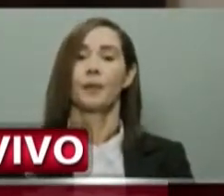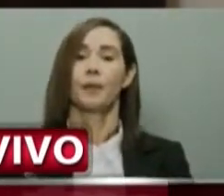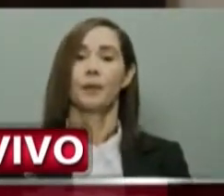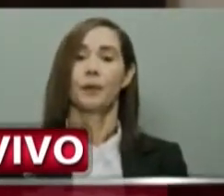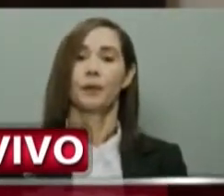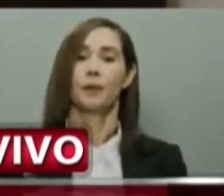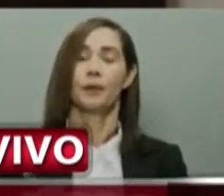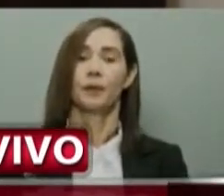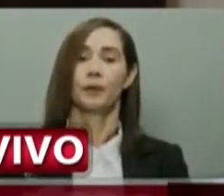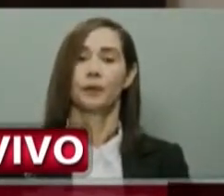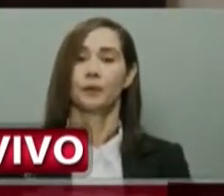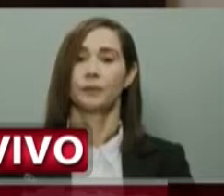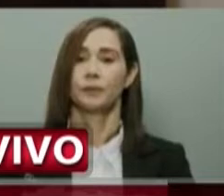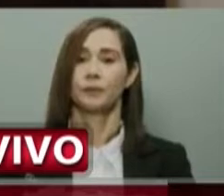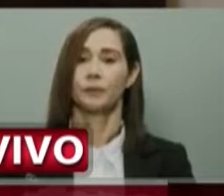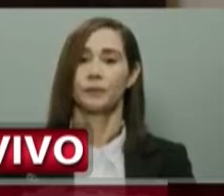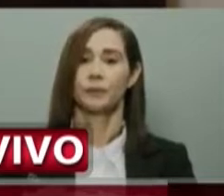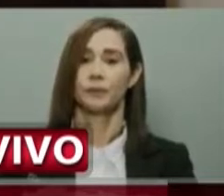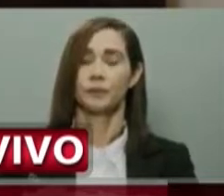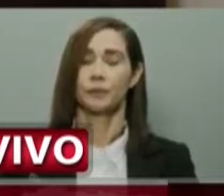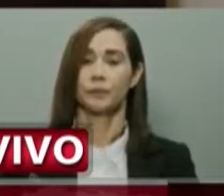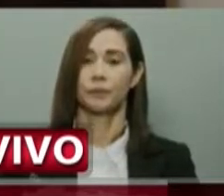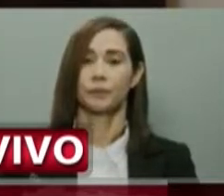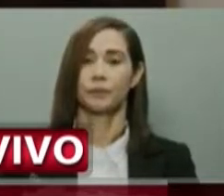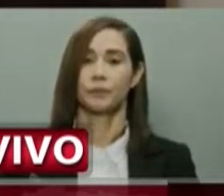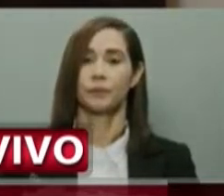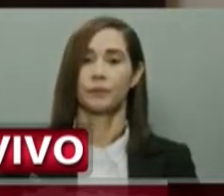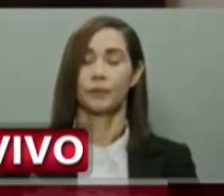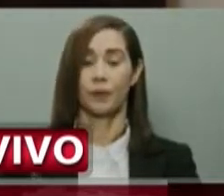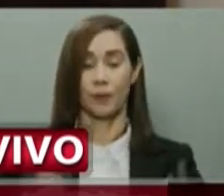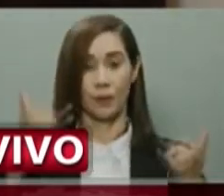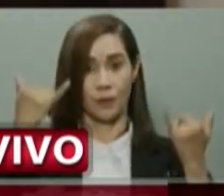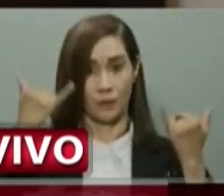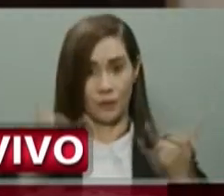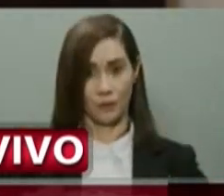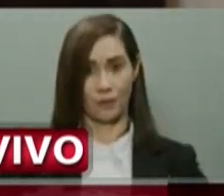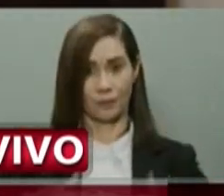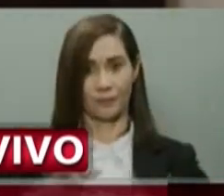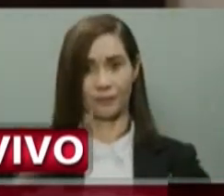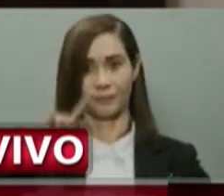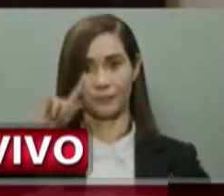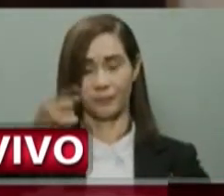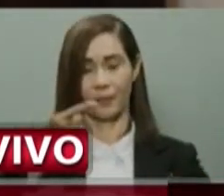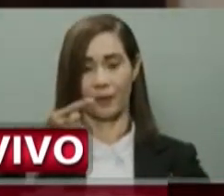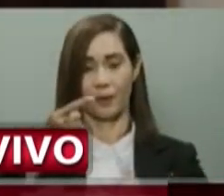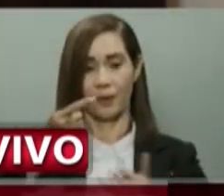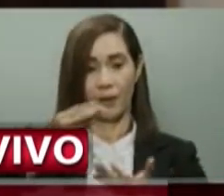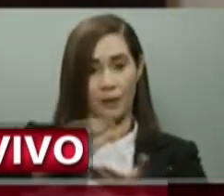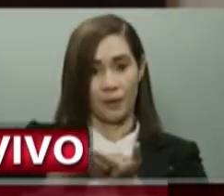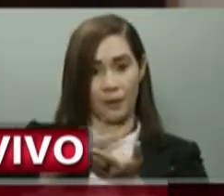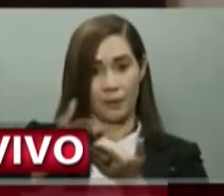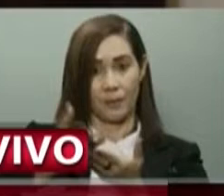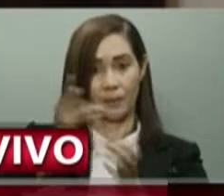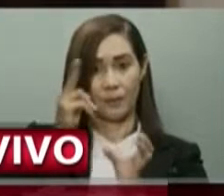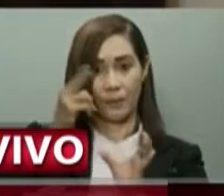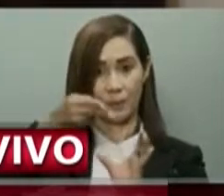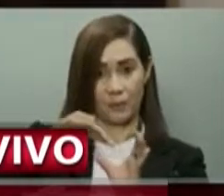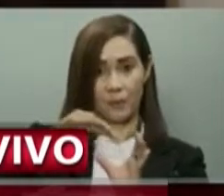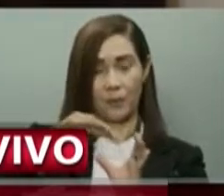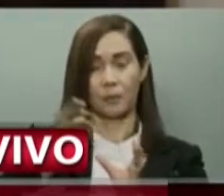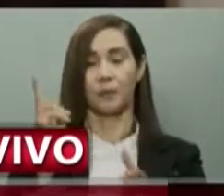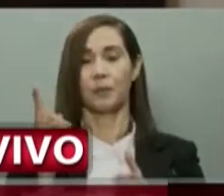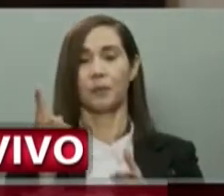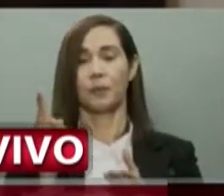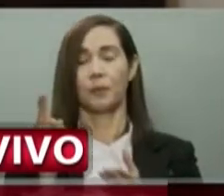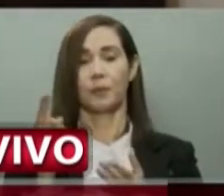Hoy, por primera vez, el precio de los hidrocarburos líquidos no